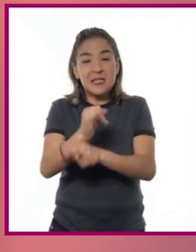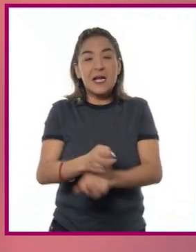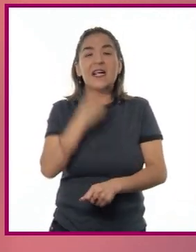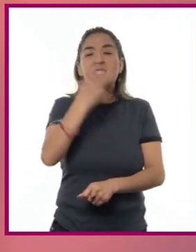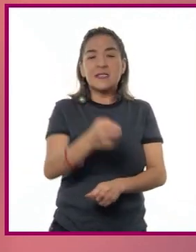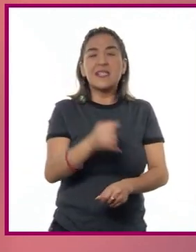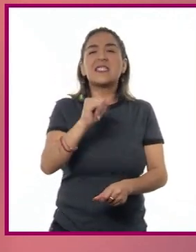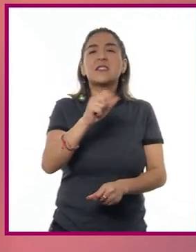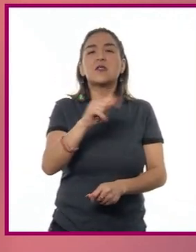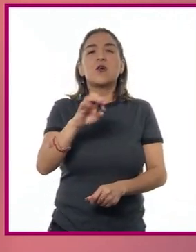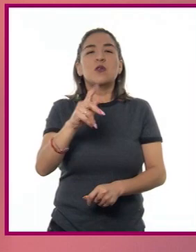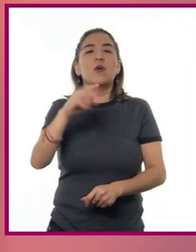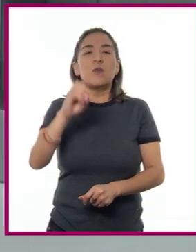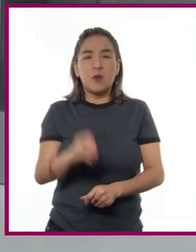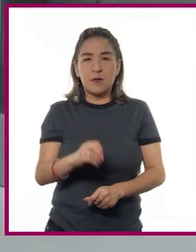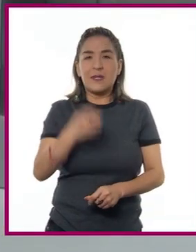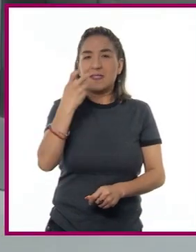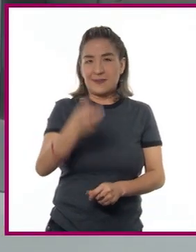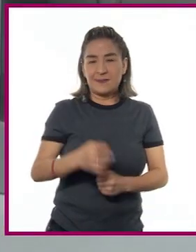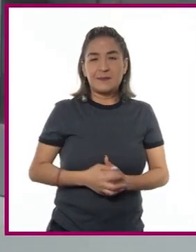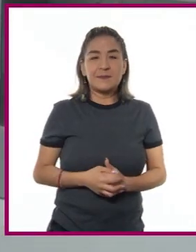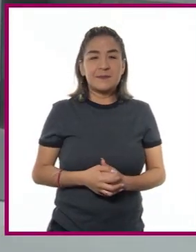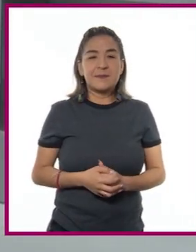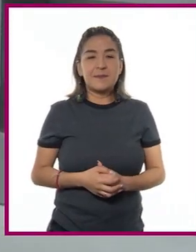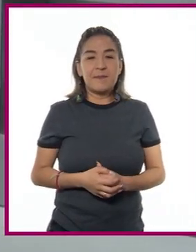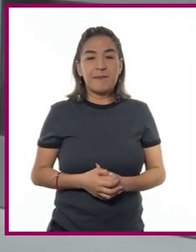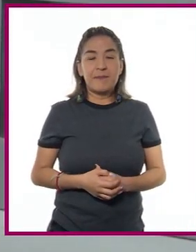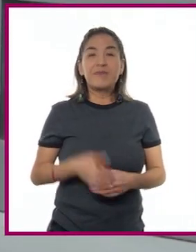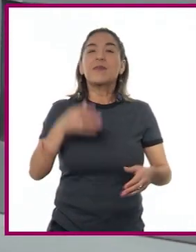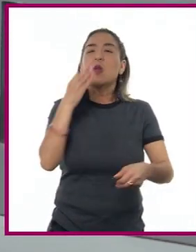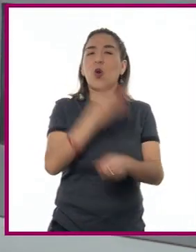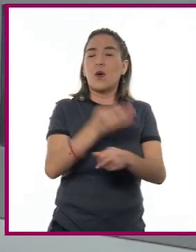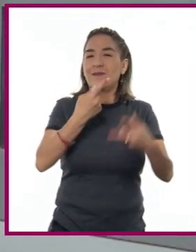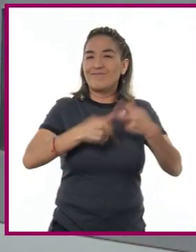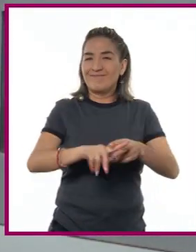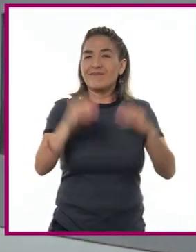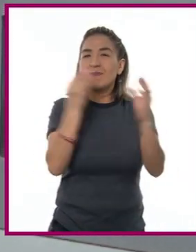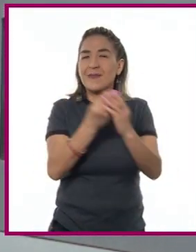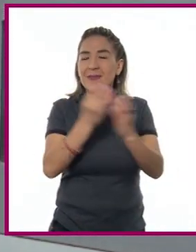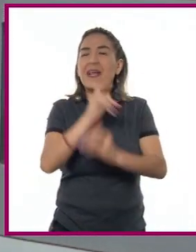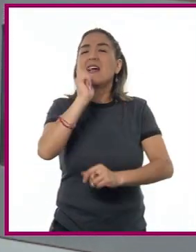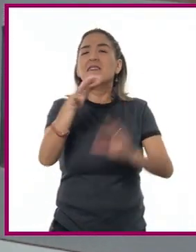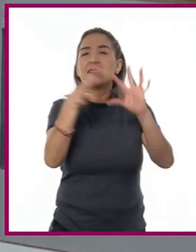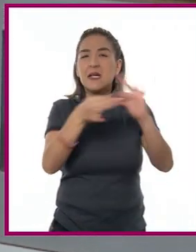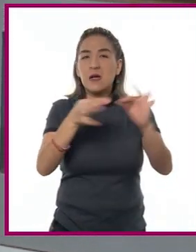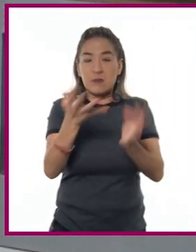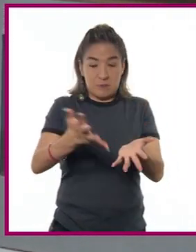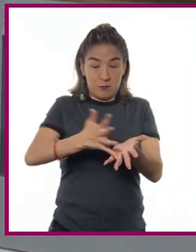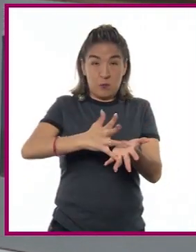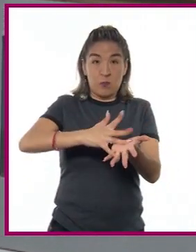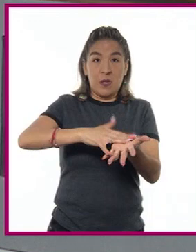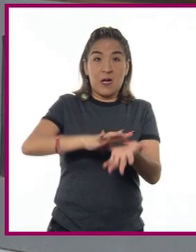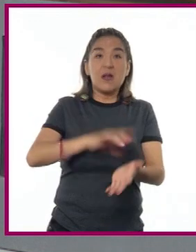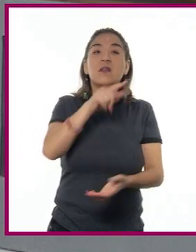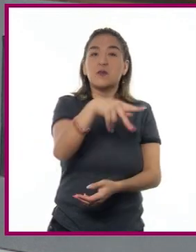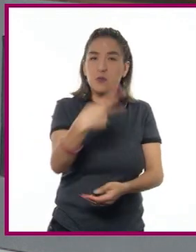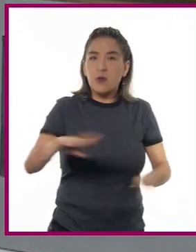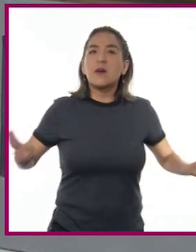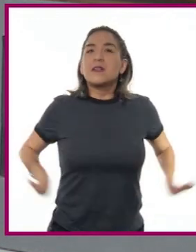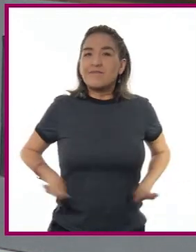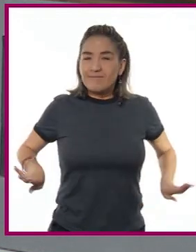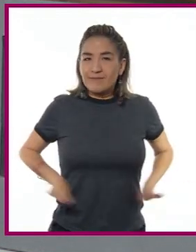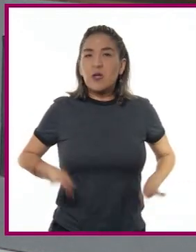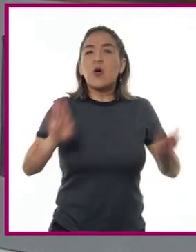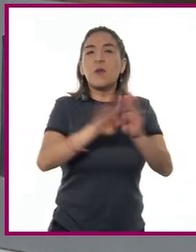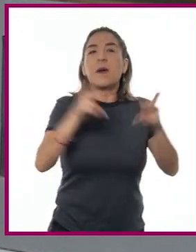los isótopos radioactivos. Al inicio de la sesión, mencionamos que las huellas dactilares son una característica